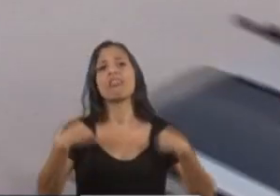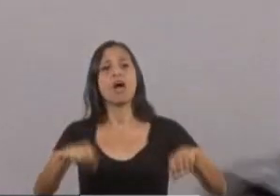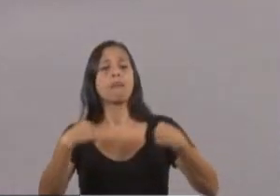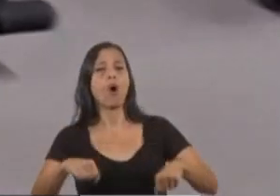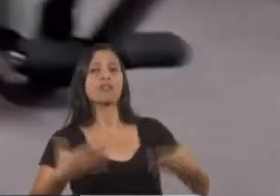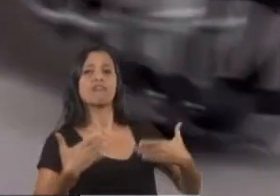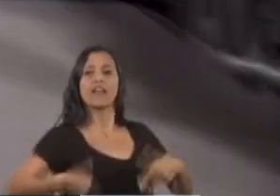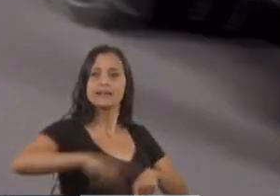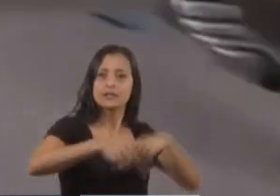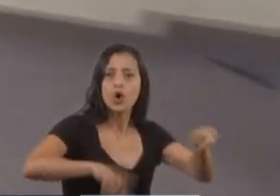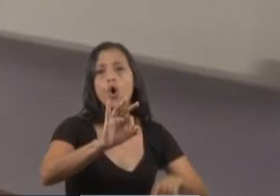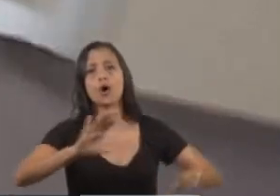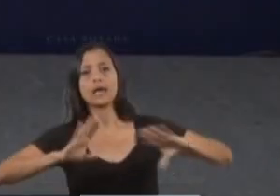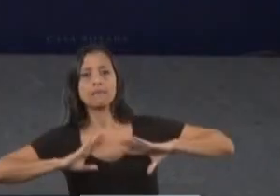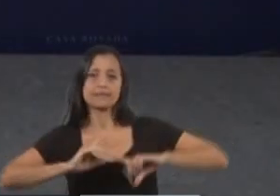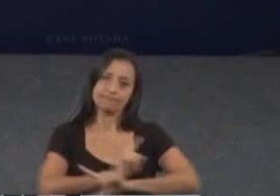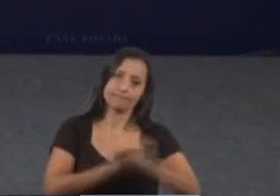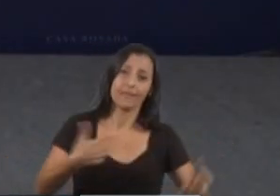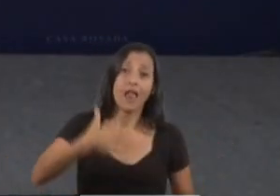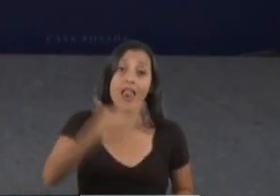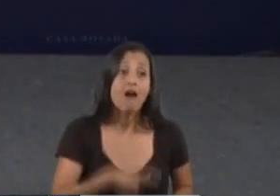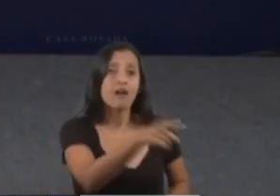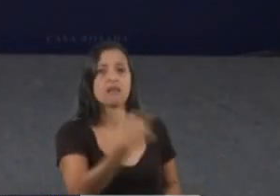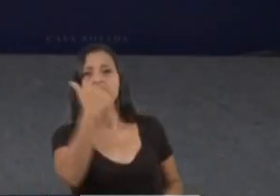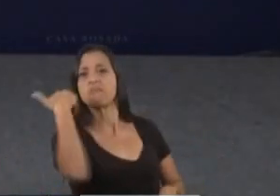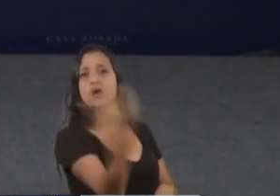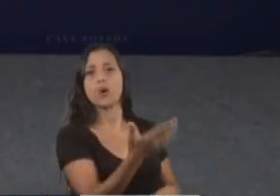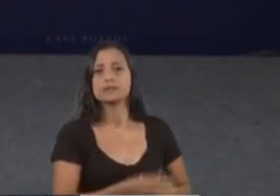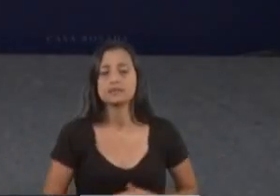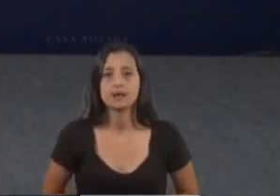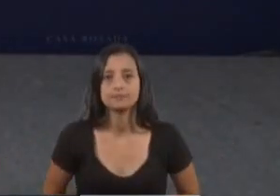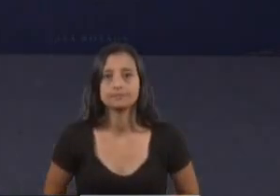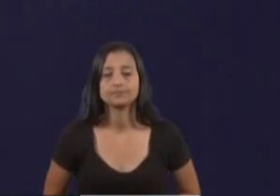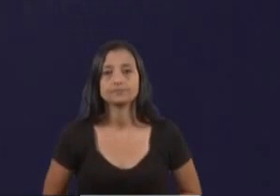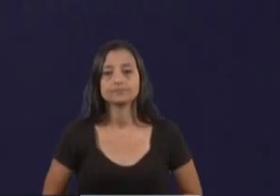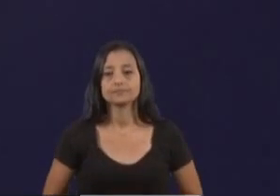deporte o hagan gimnasia. La verdad que una verdadera vergüenza.